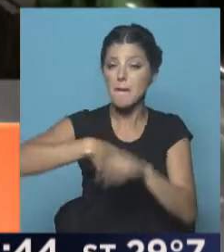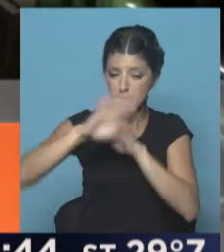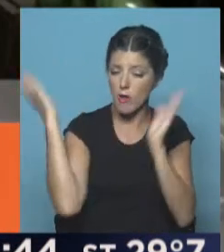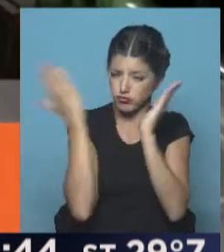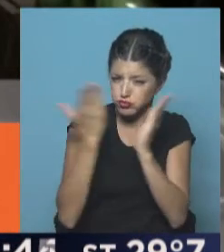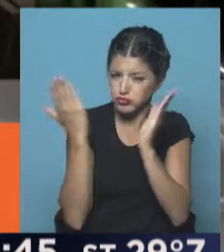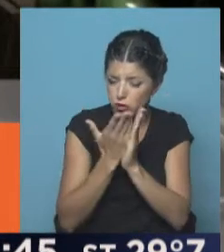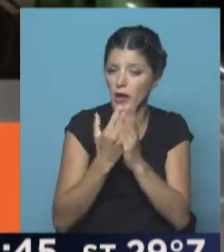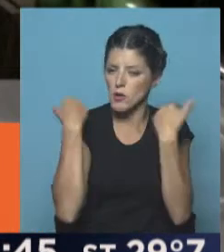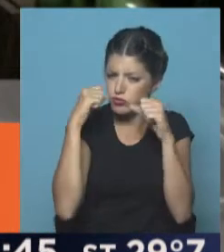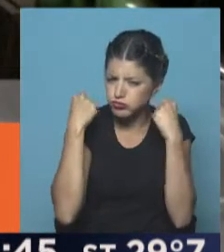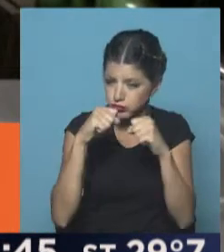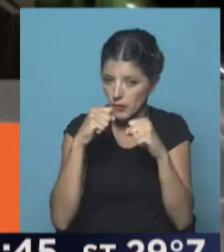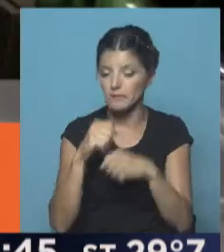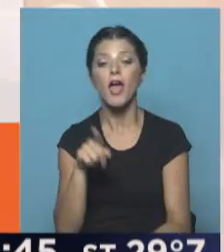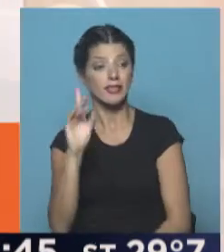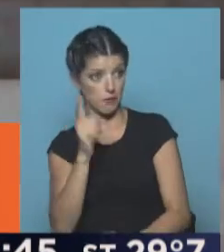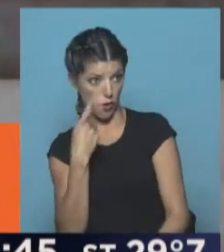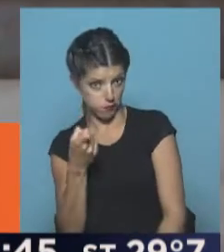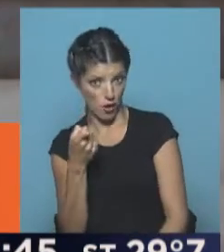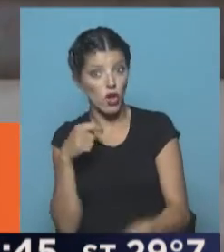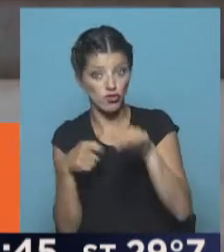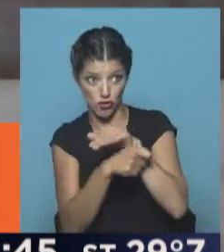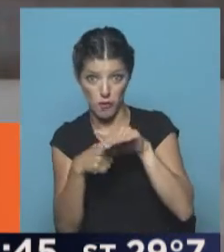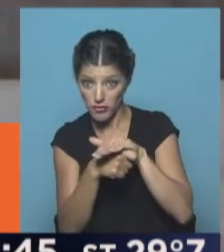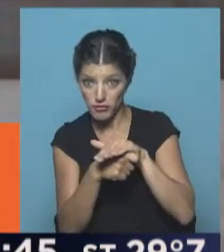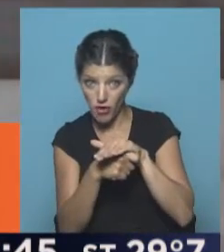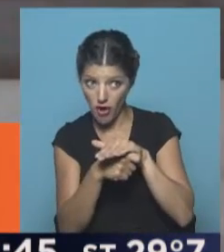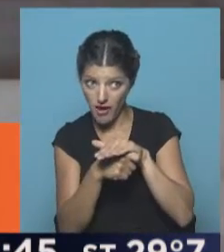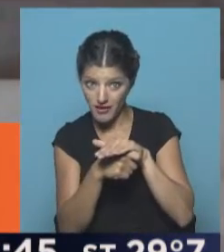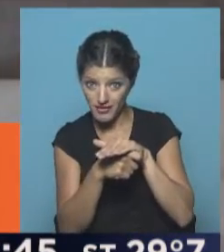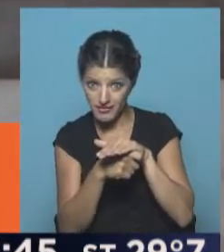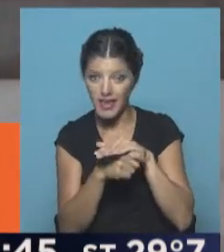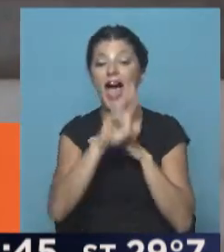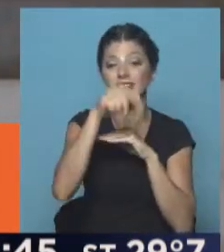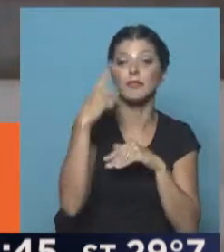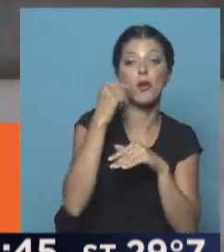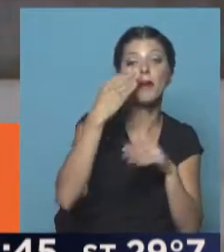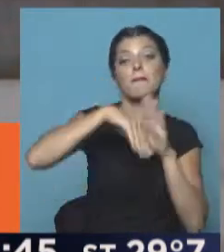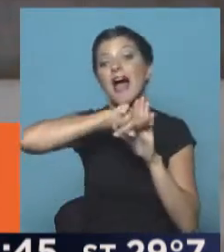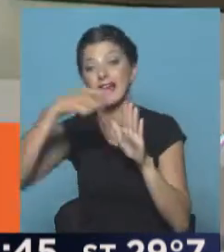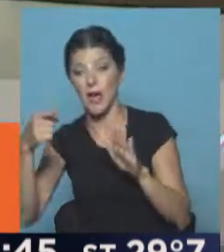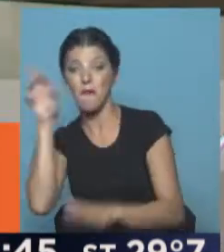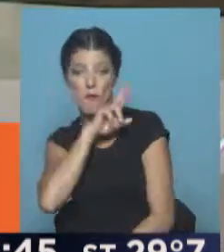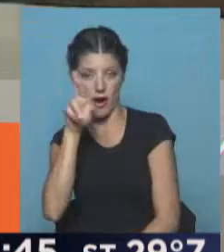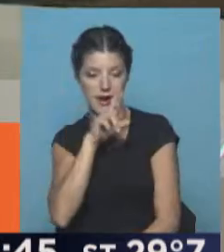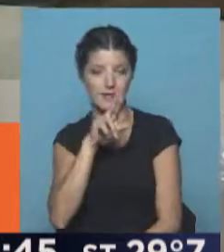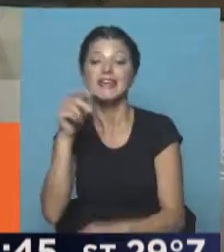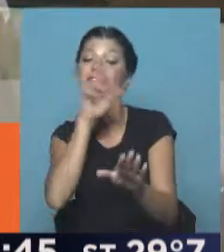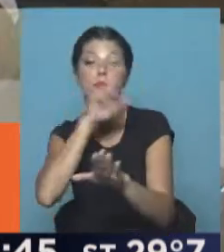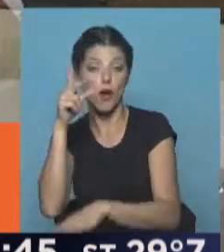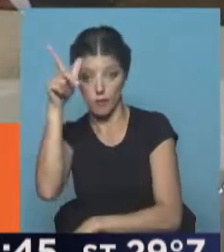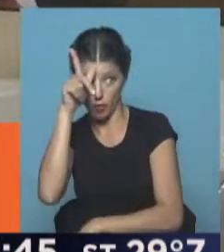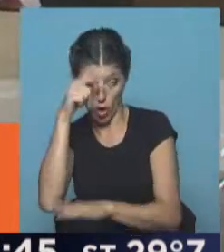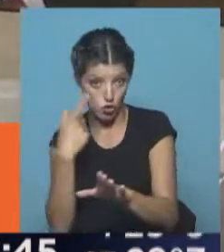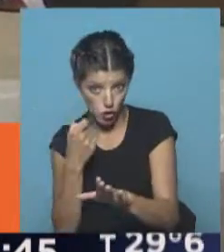que sea. Pero ahí ¿Está hay probado que los sobornos Sí. tampoco tienen tanto lugar cuando hay mujeres controlando la situación? Lo que no quiere decir que no haya mujeres corruptas,